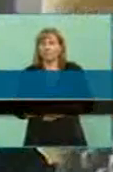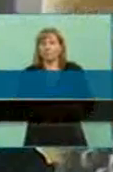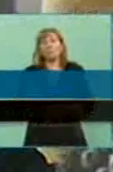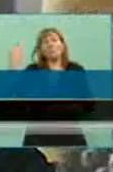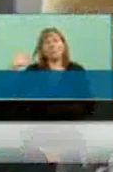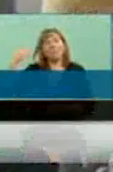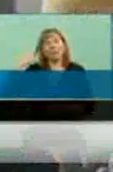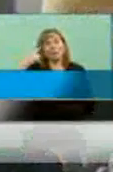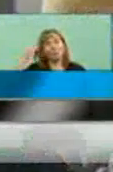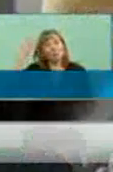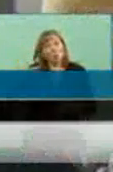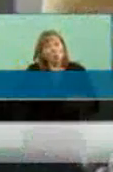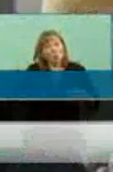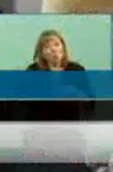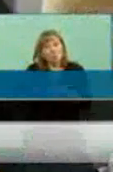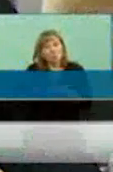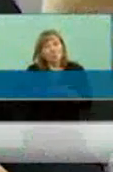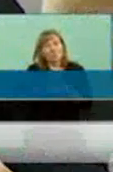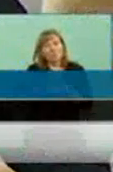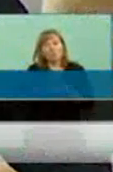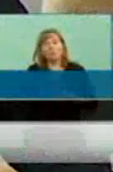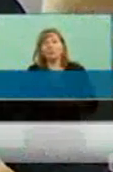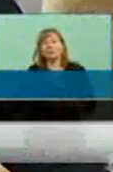Hace exactamente